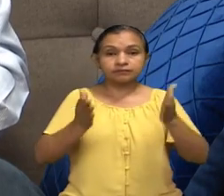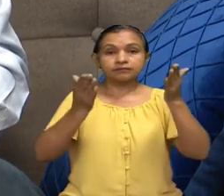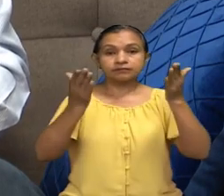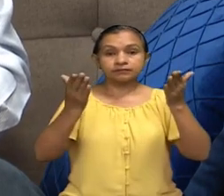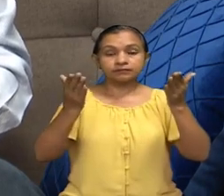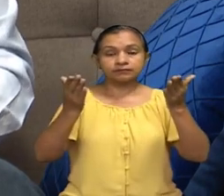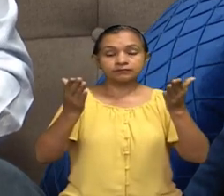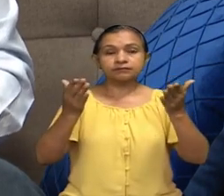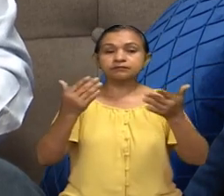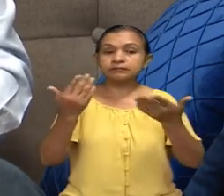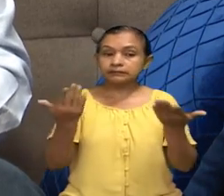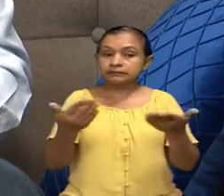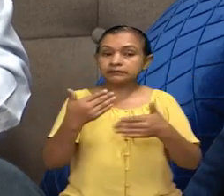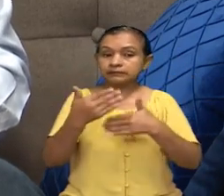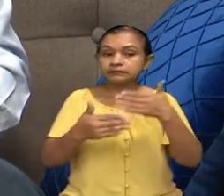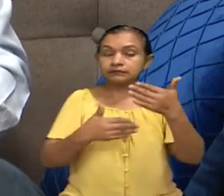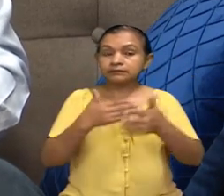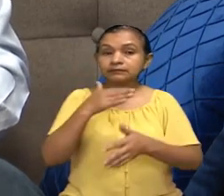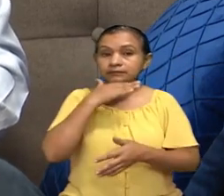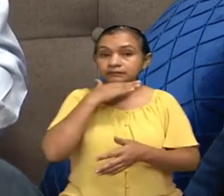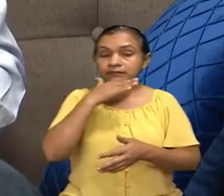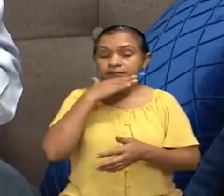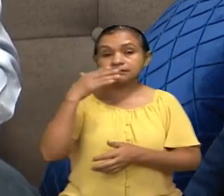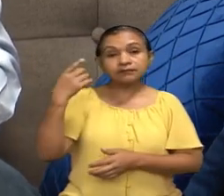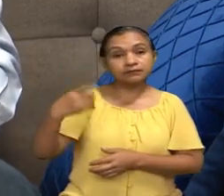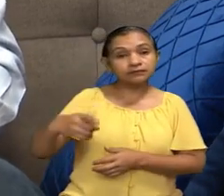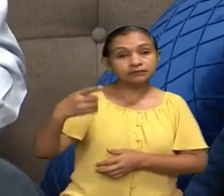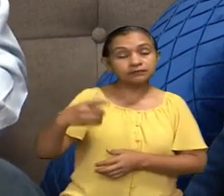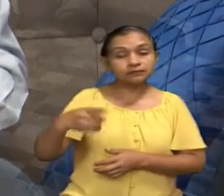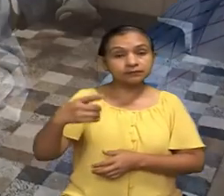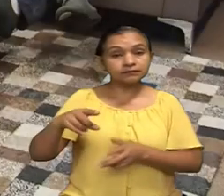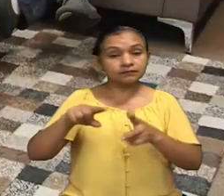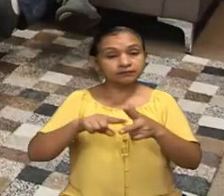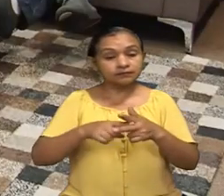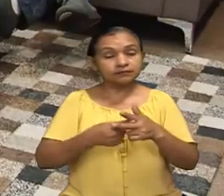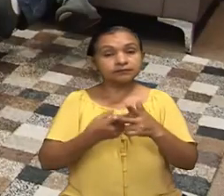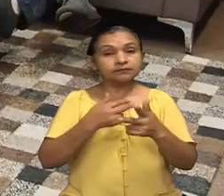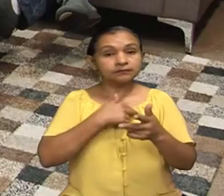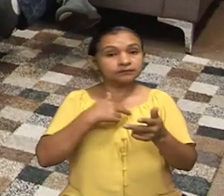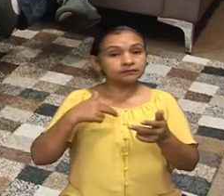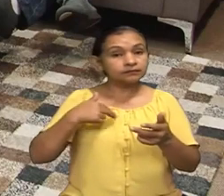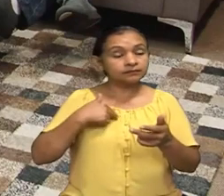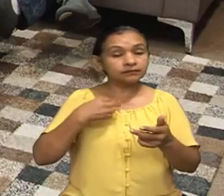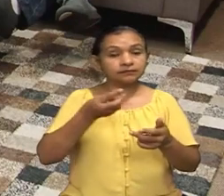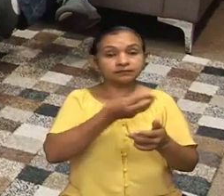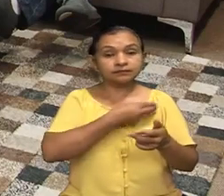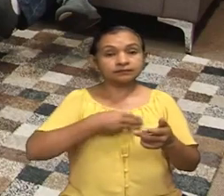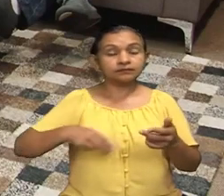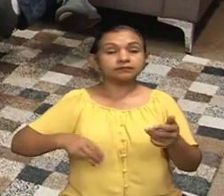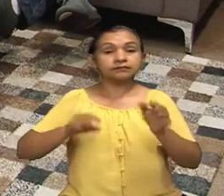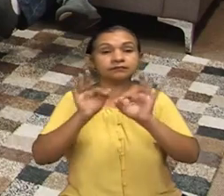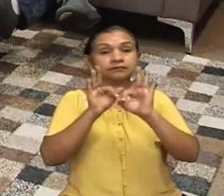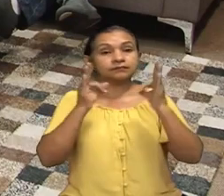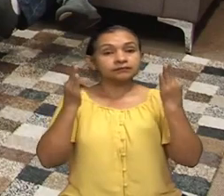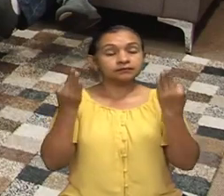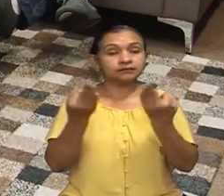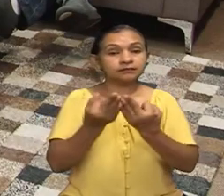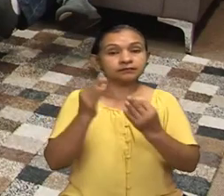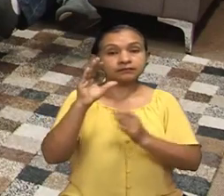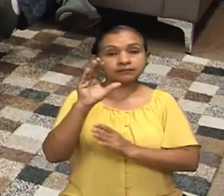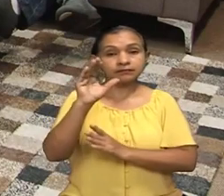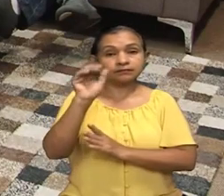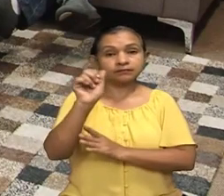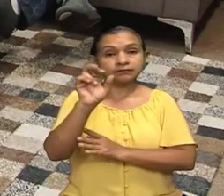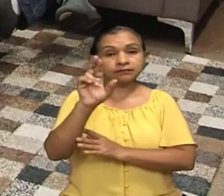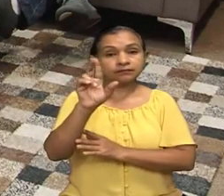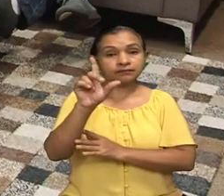proceso bastante complejo y completo de restitución de derechos a partir de los ejercicios que realiza el Ministerio de la Familia. Compañero Carlos Emilio, diputado Carlos